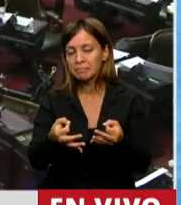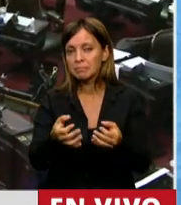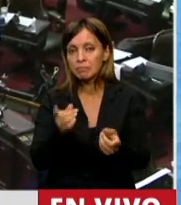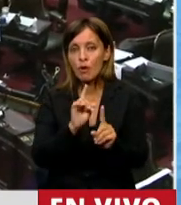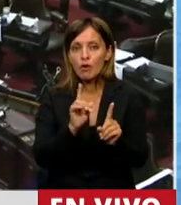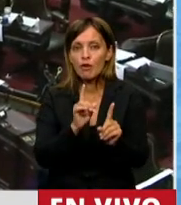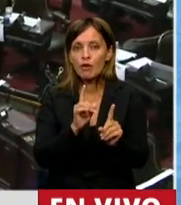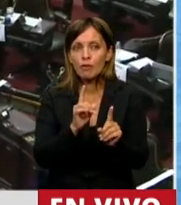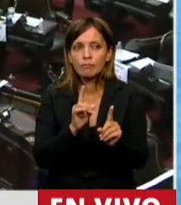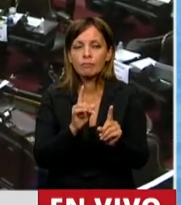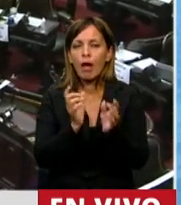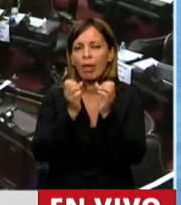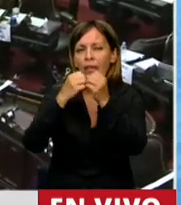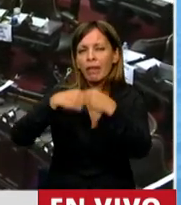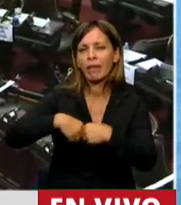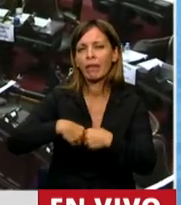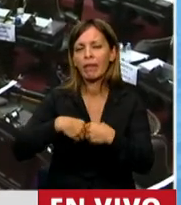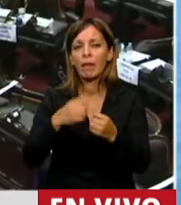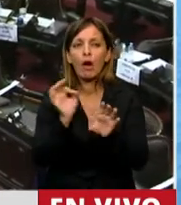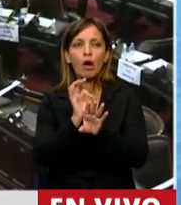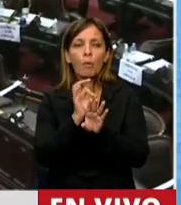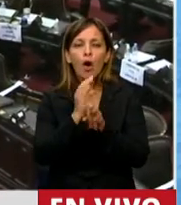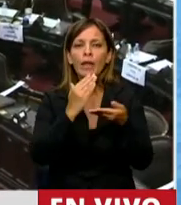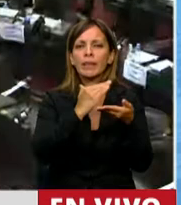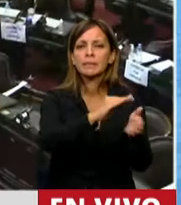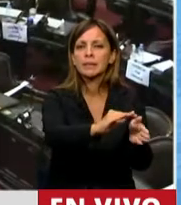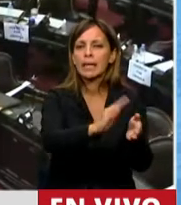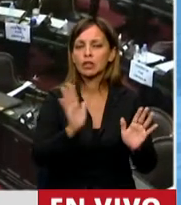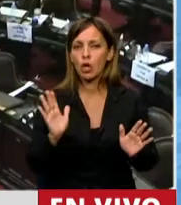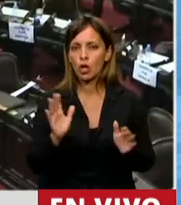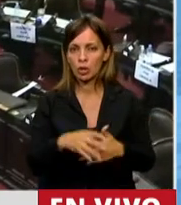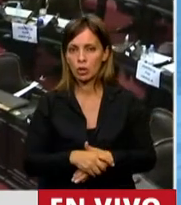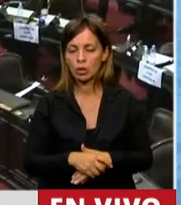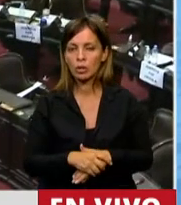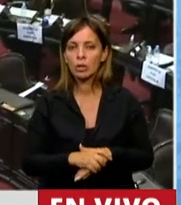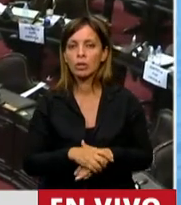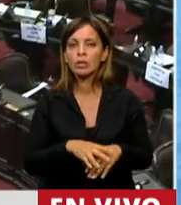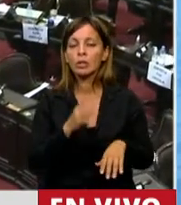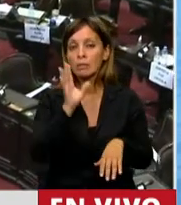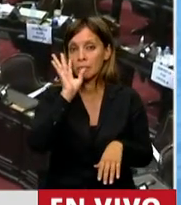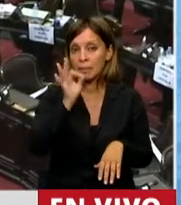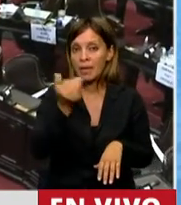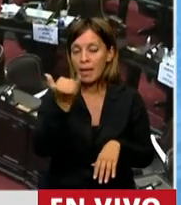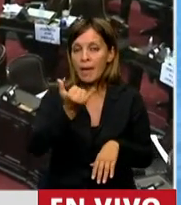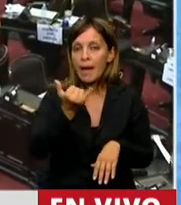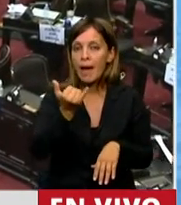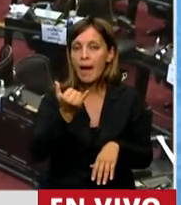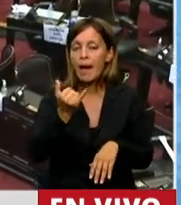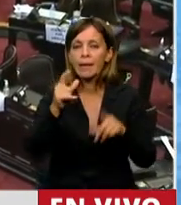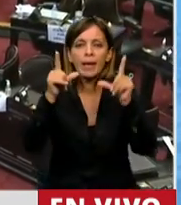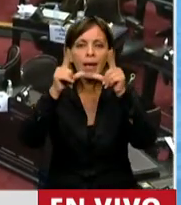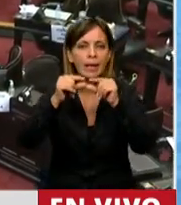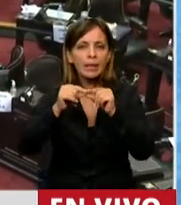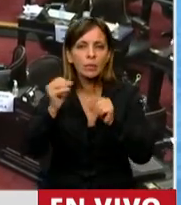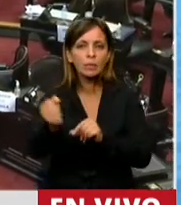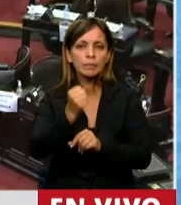el carácter indemnizatorio o resarcitorio que claramente se revela en artículos